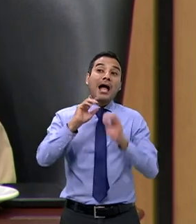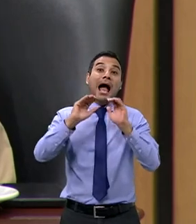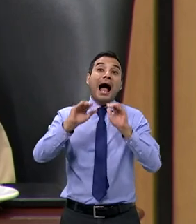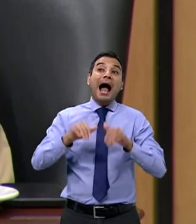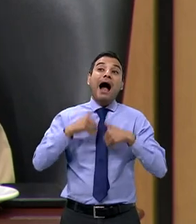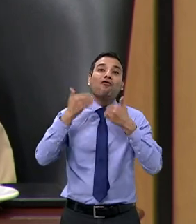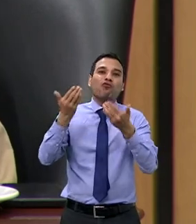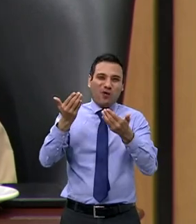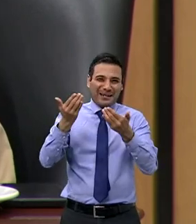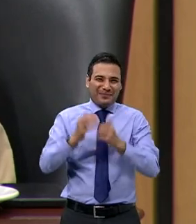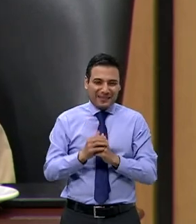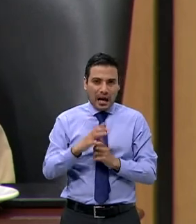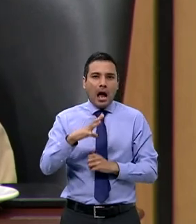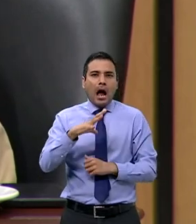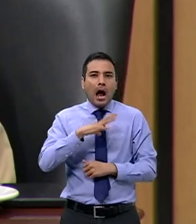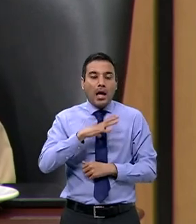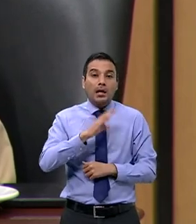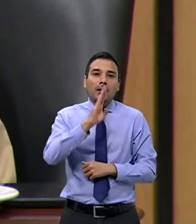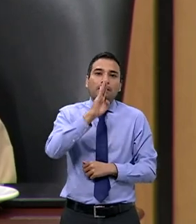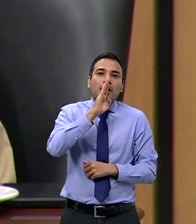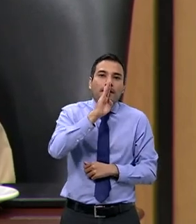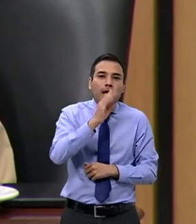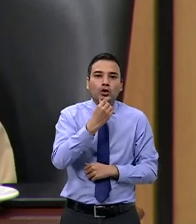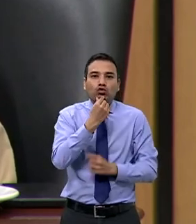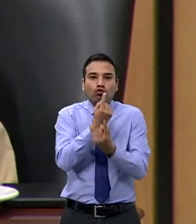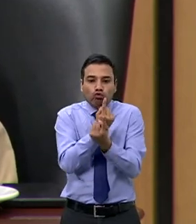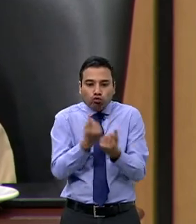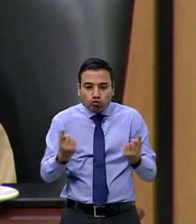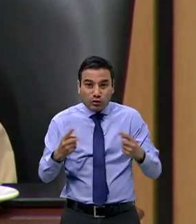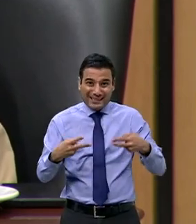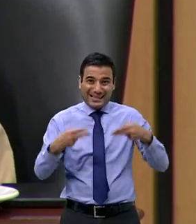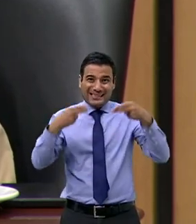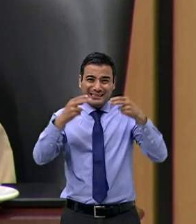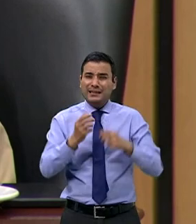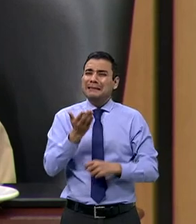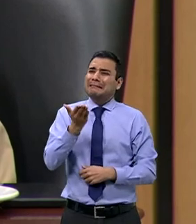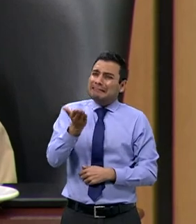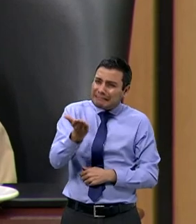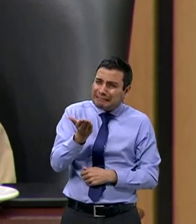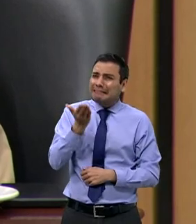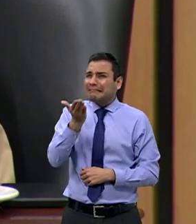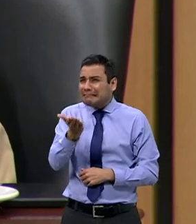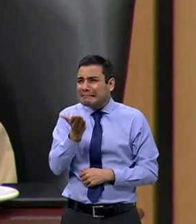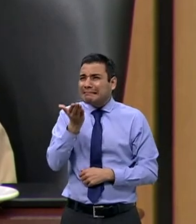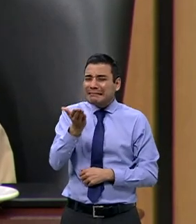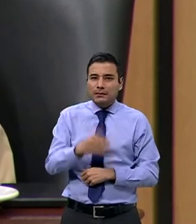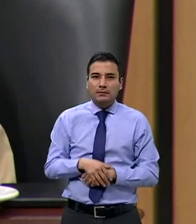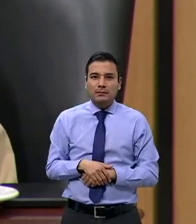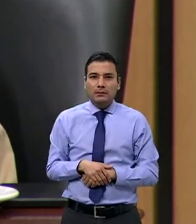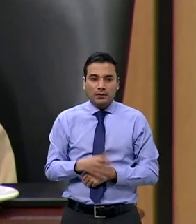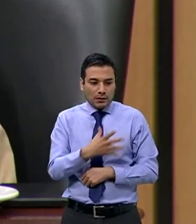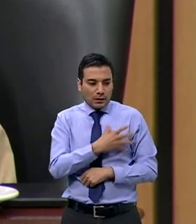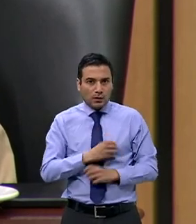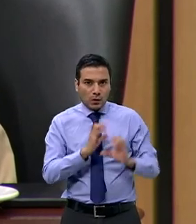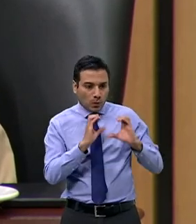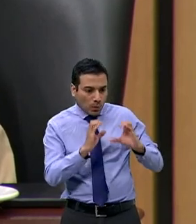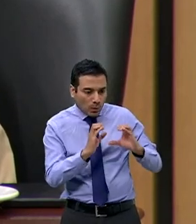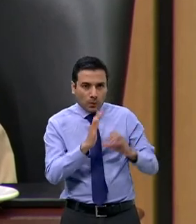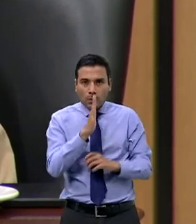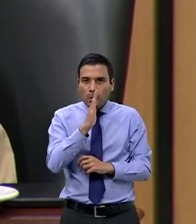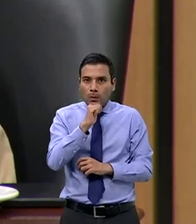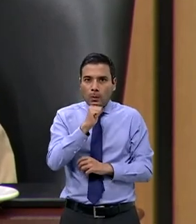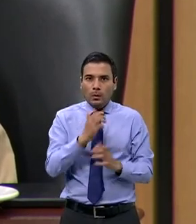madres de niños con cáncer pidiendo apoyo en lugar de estar cuidando a esos niños en los hospitales